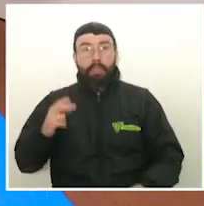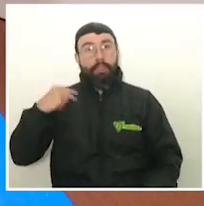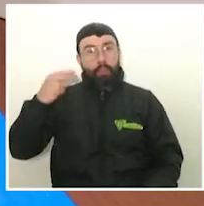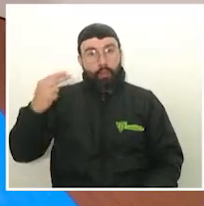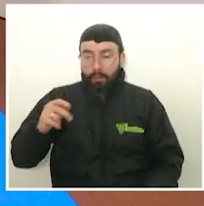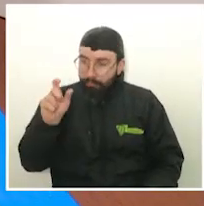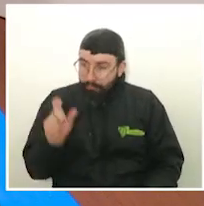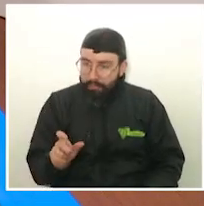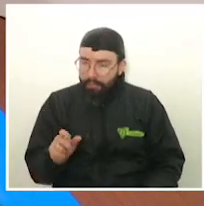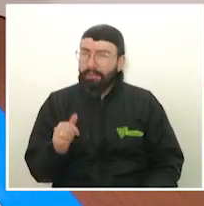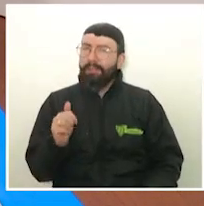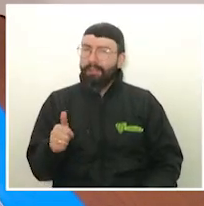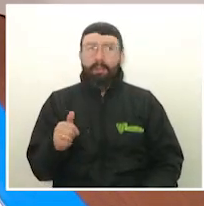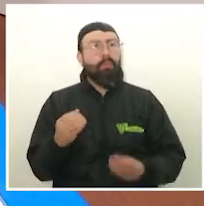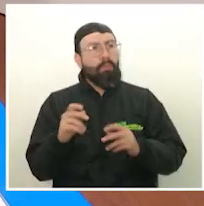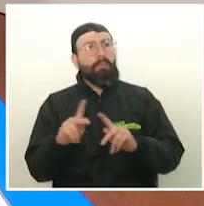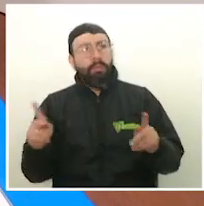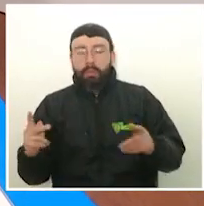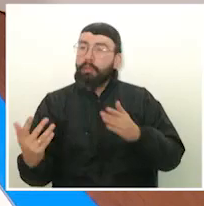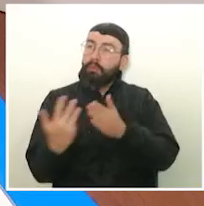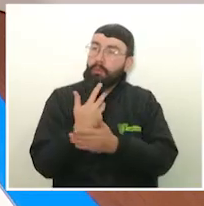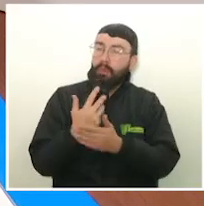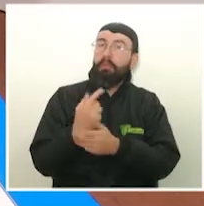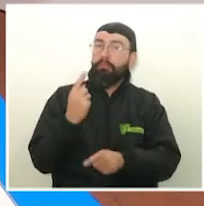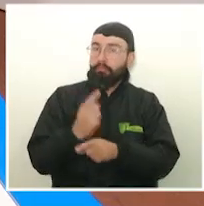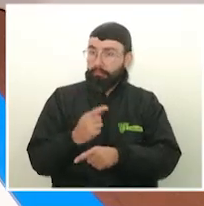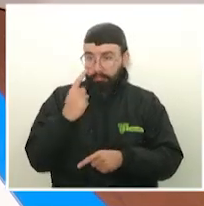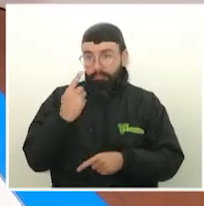y de muchas personas que nos están escribiendo. Miren,